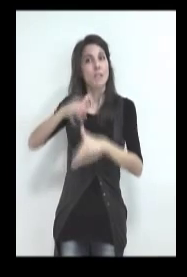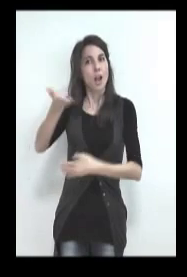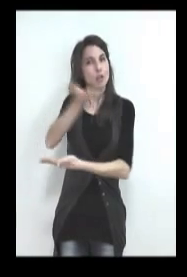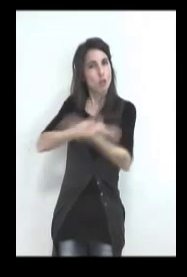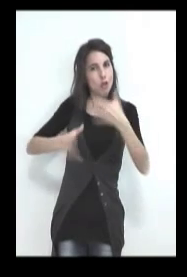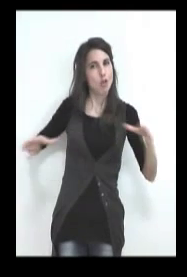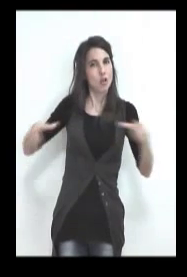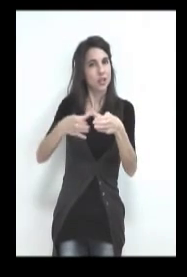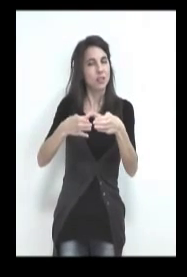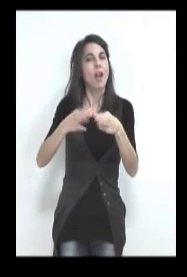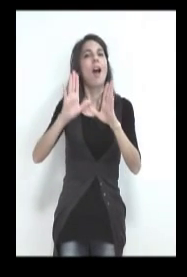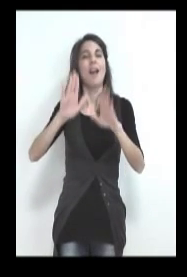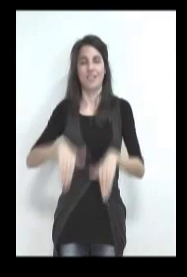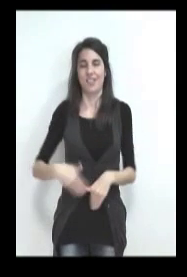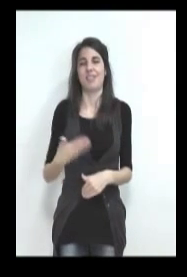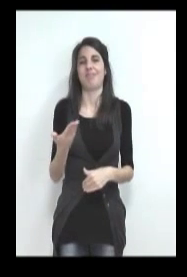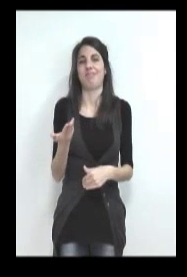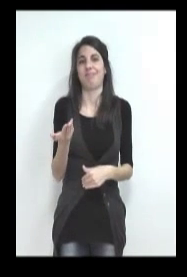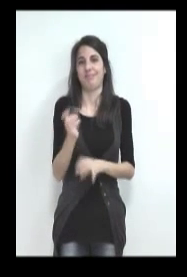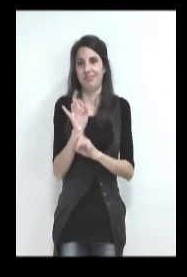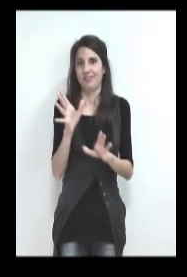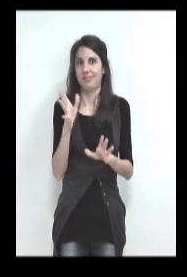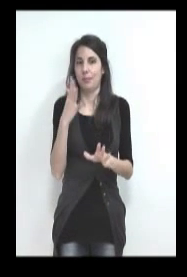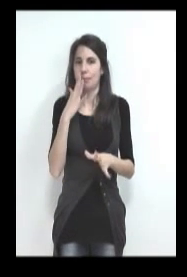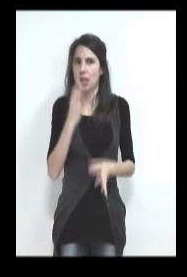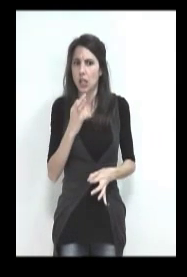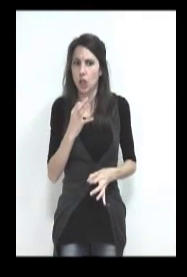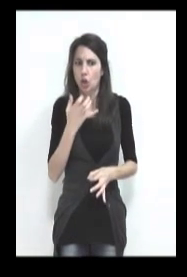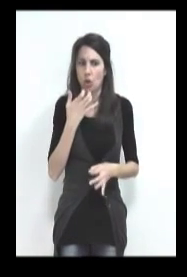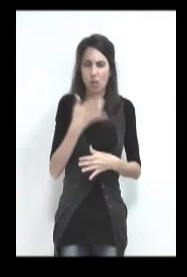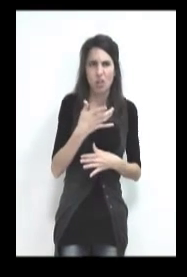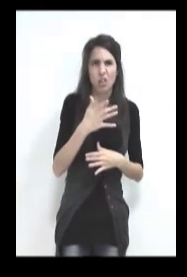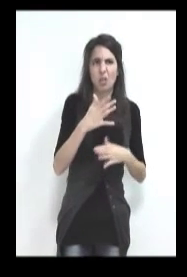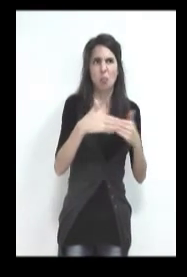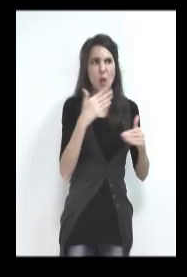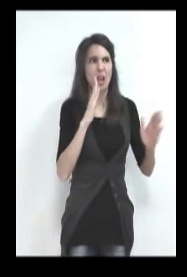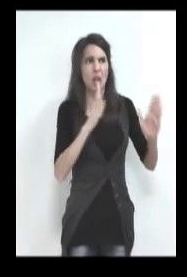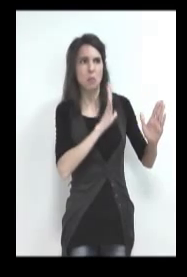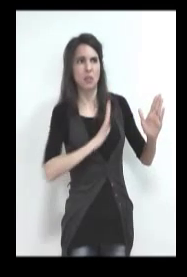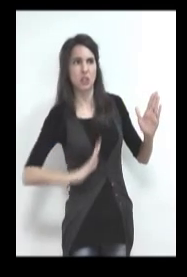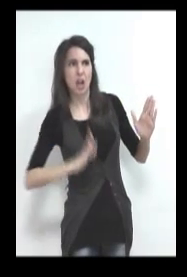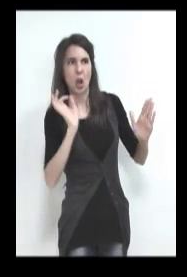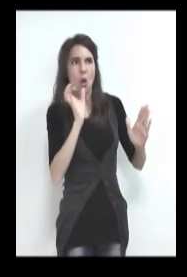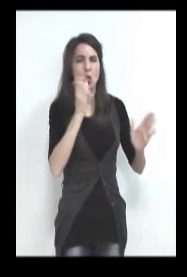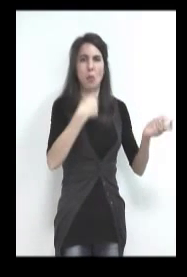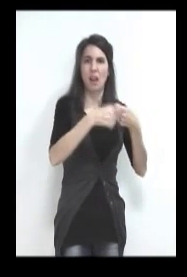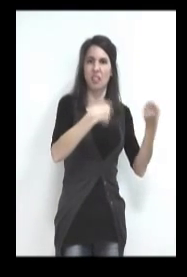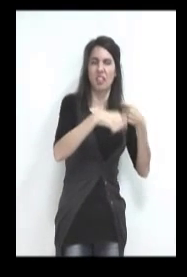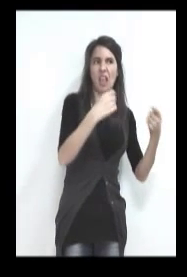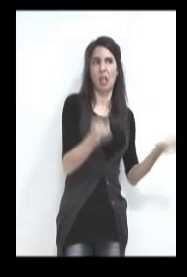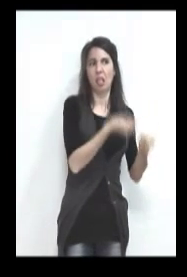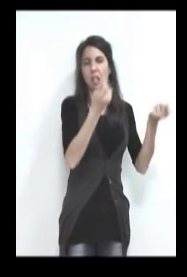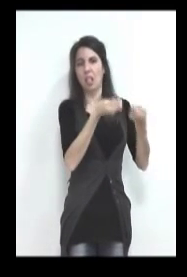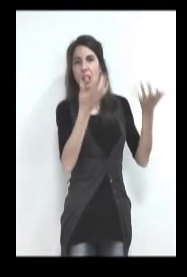se superarán esos posibles peligros de que caiga en una moda o en una comercialización de